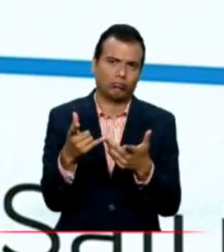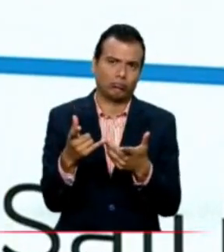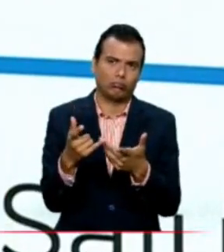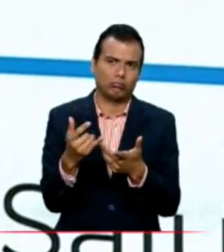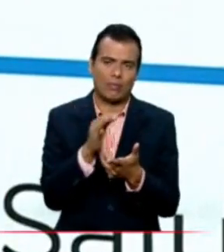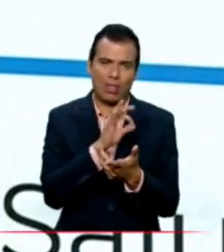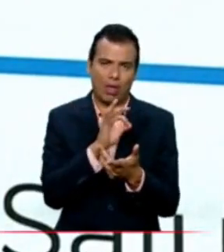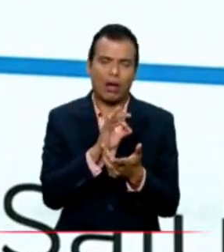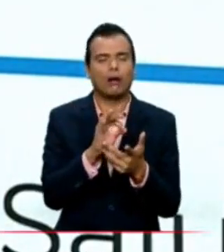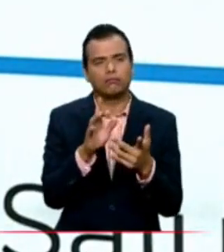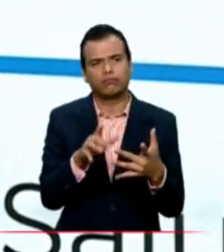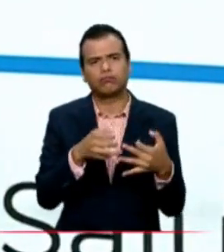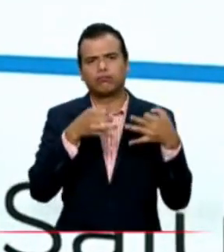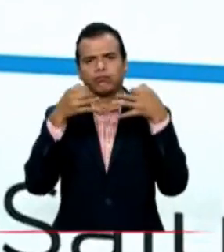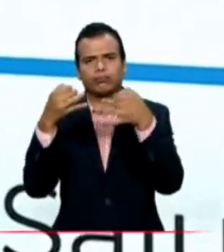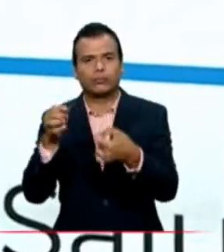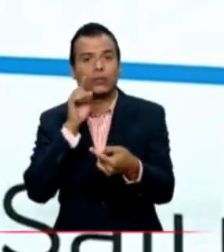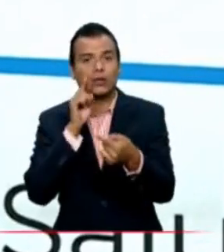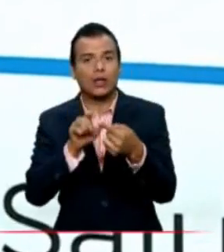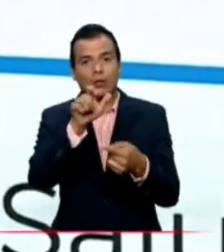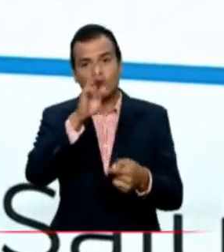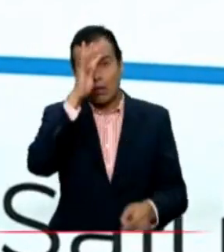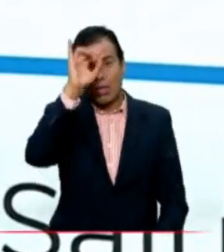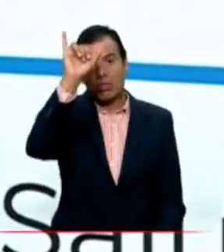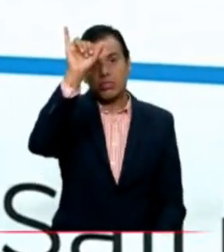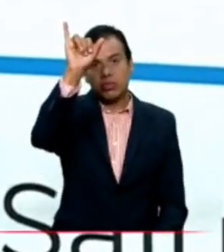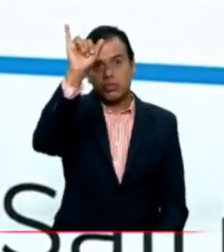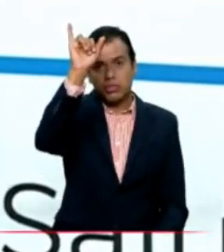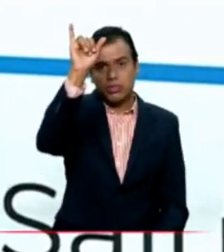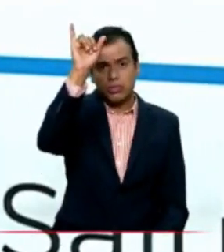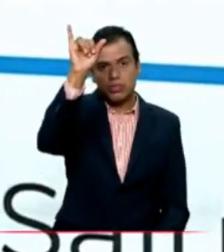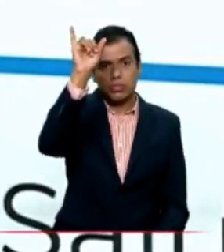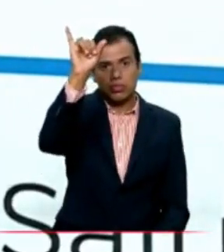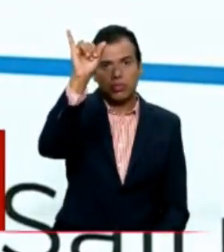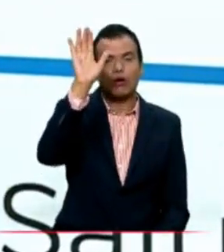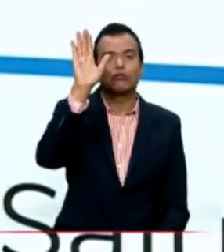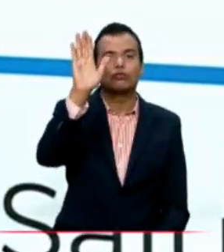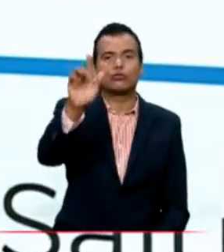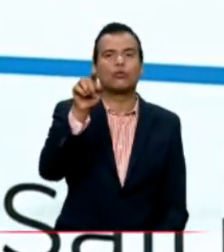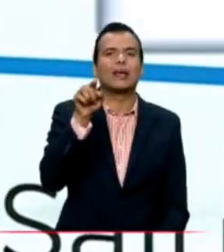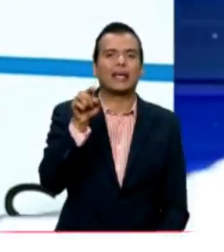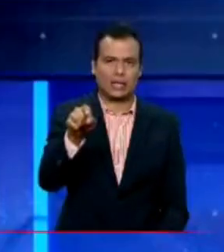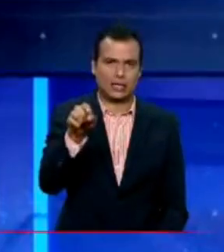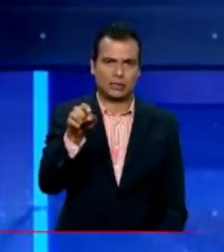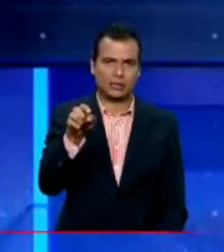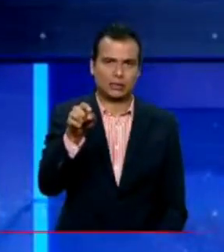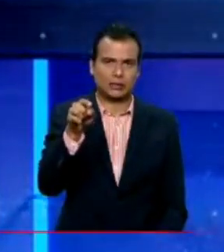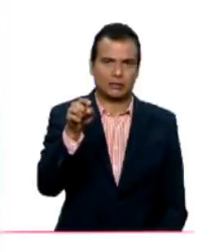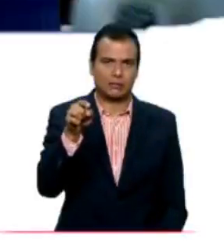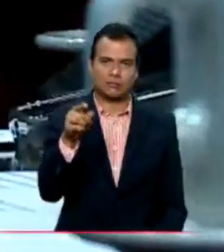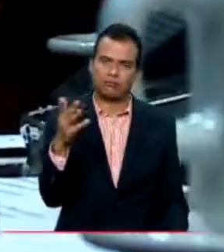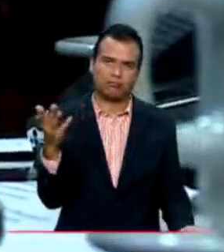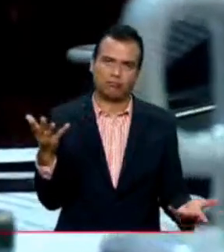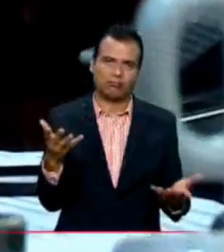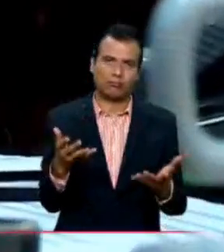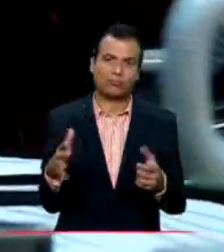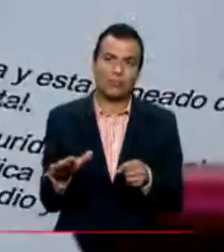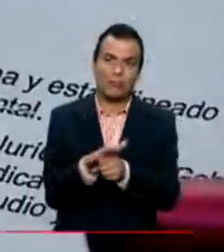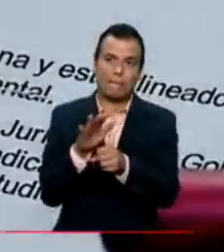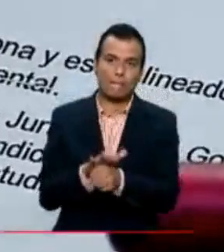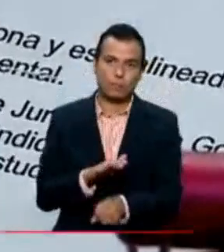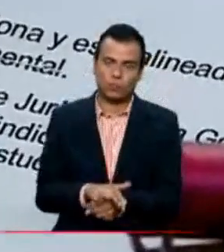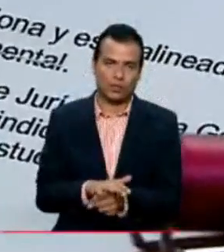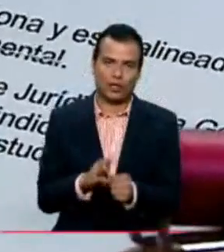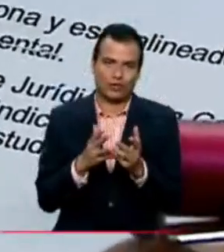la posibilidad de garantizar disponibilidad de camas de llegarse a necesitar del 14 de octubre en adelante. Una ordenanza que da